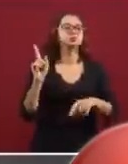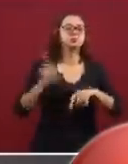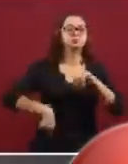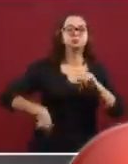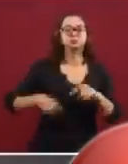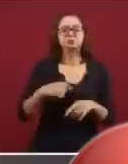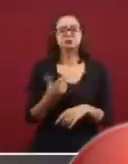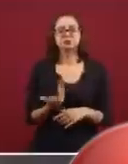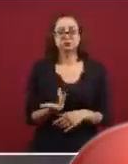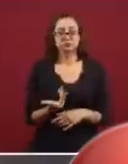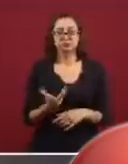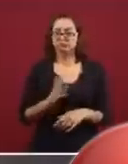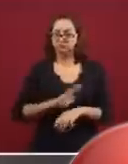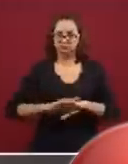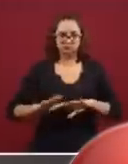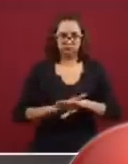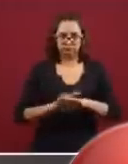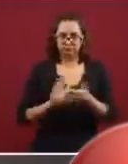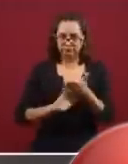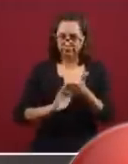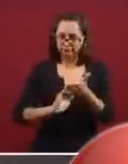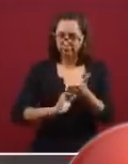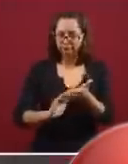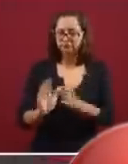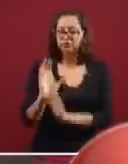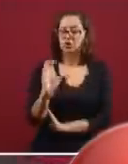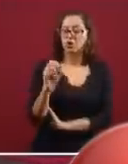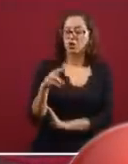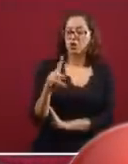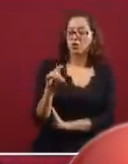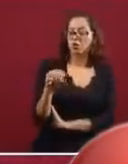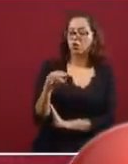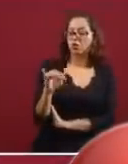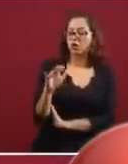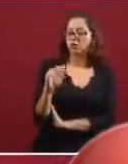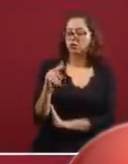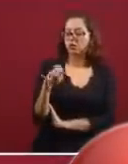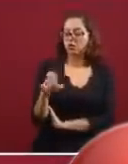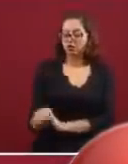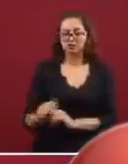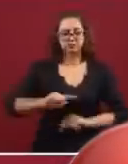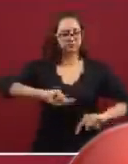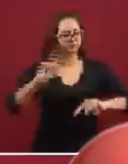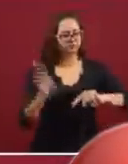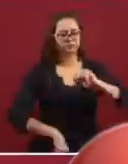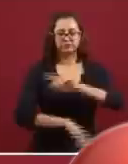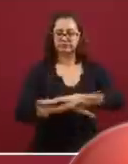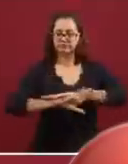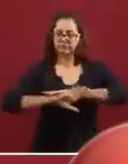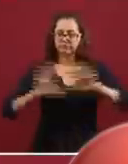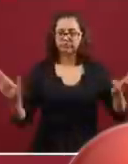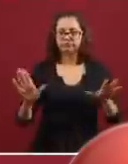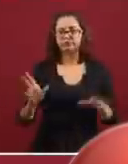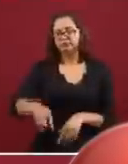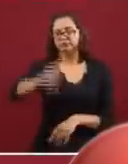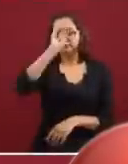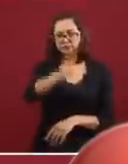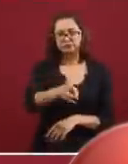Ya la palabra correcta es: está